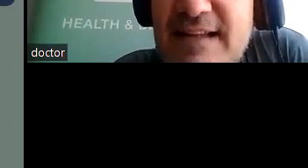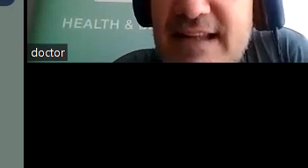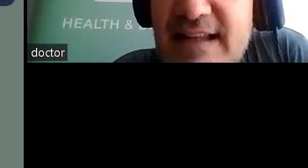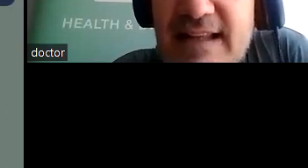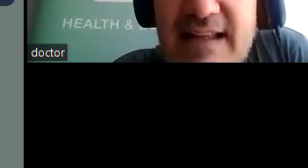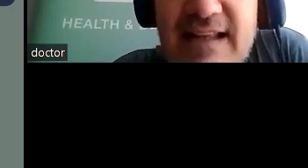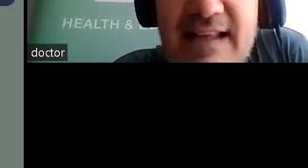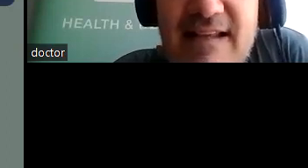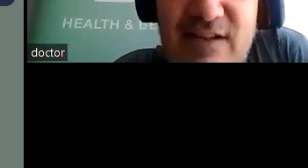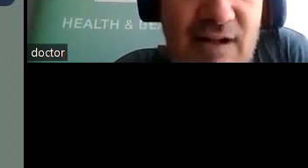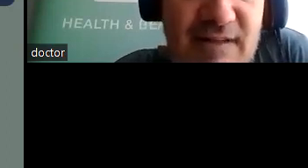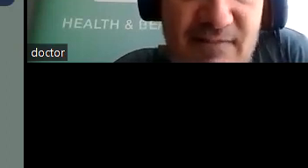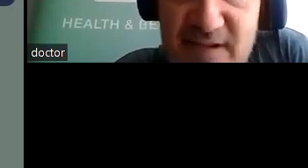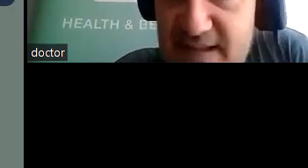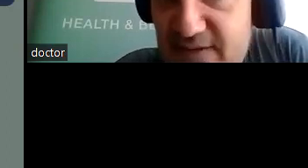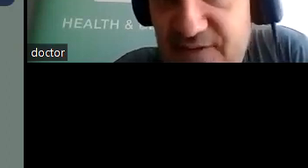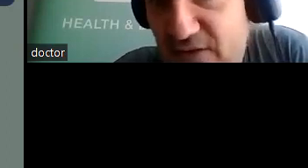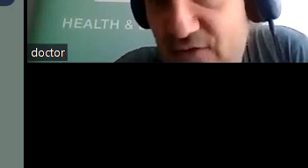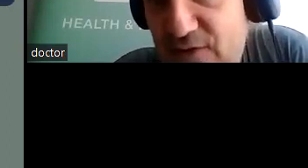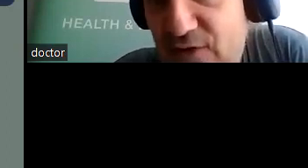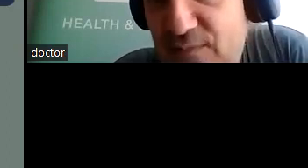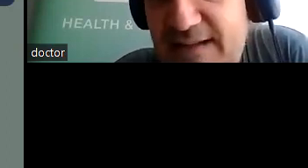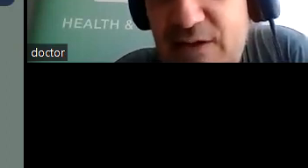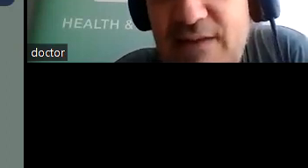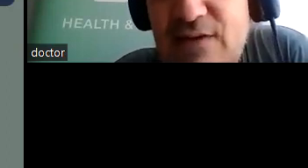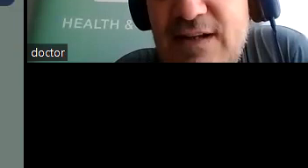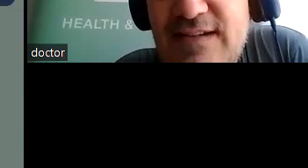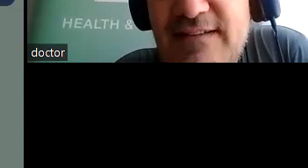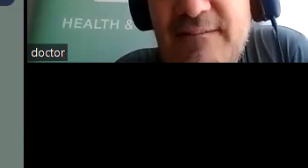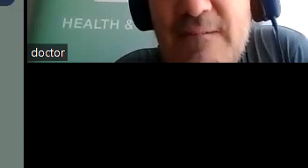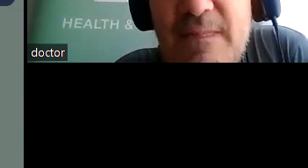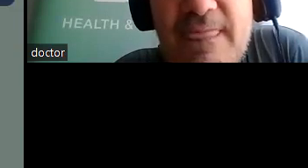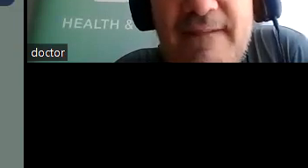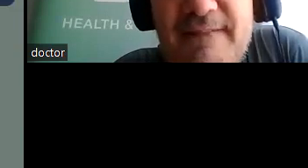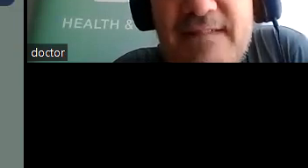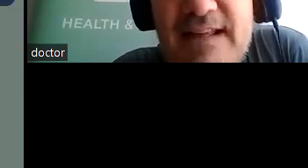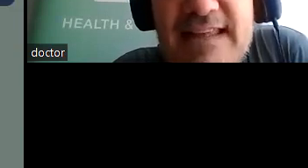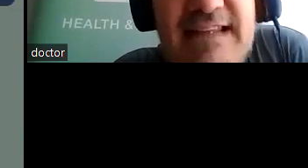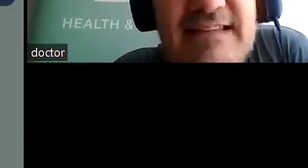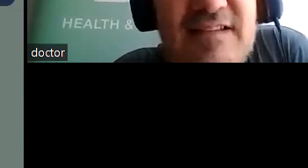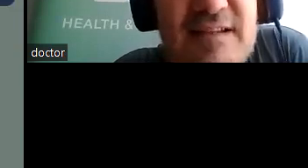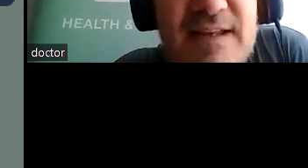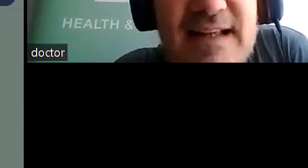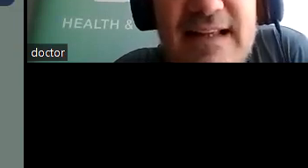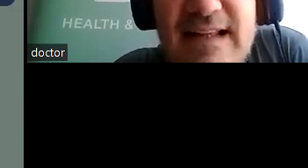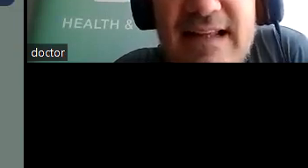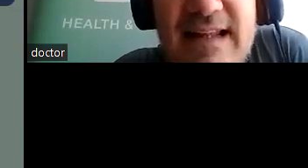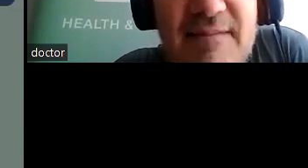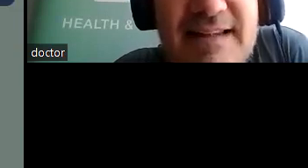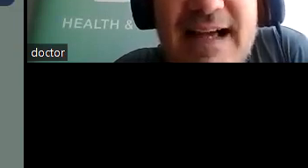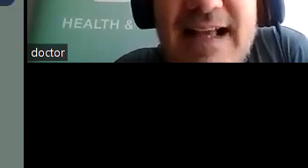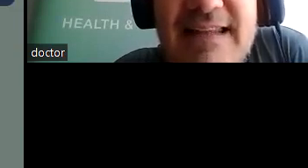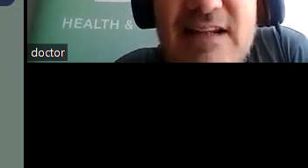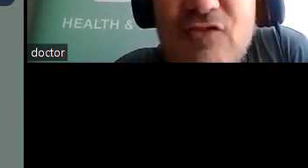Intensivera, ese no, el Active Freedom, sobre todo es para articulaciones. Y el Intensivera,